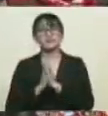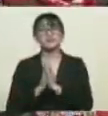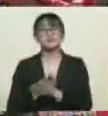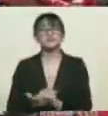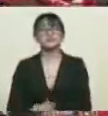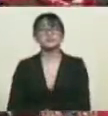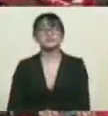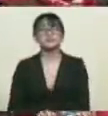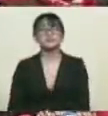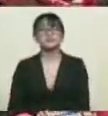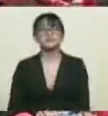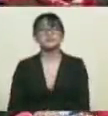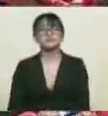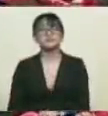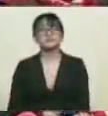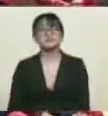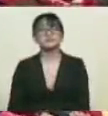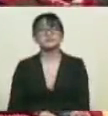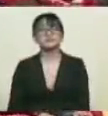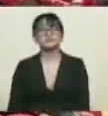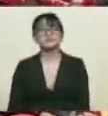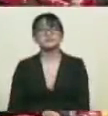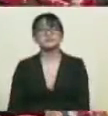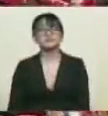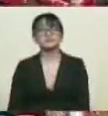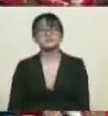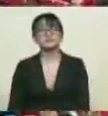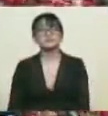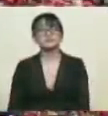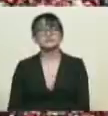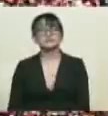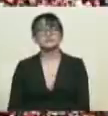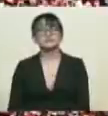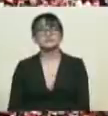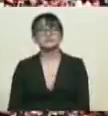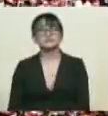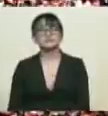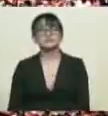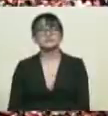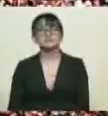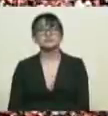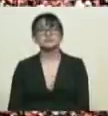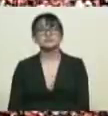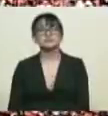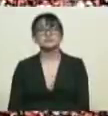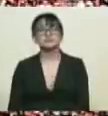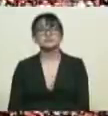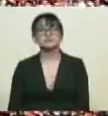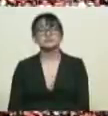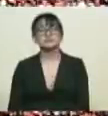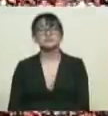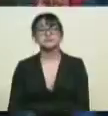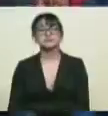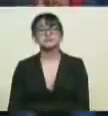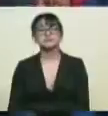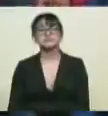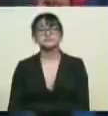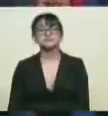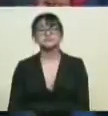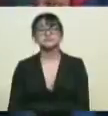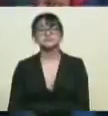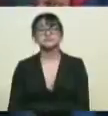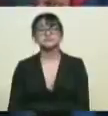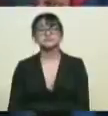porque no dejan ver el acto y tapan las cámaras aquí, en esta línea. Aquí, por favor, por